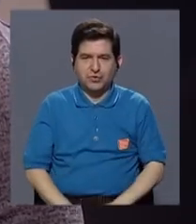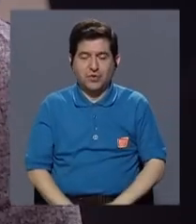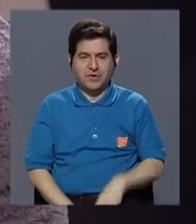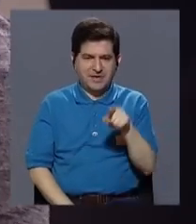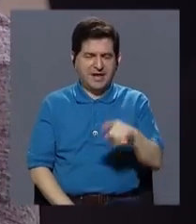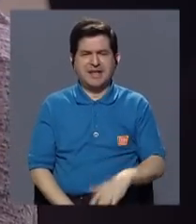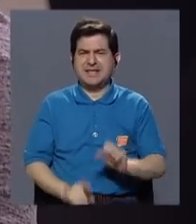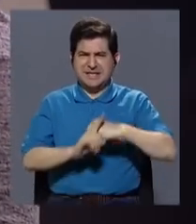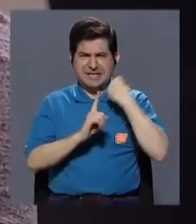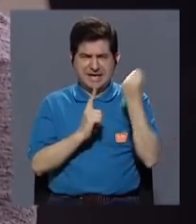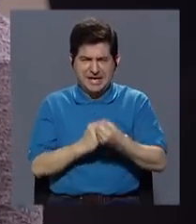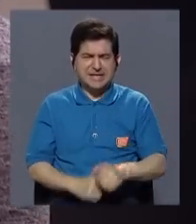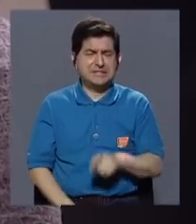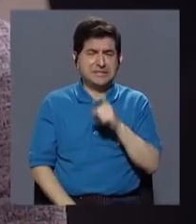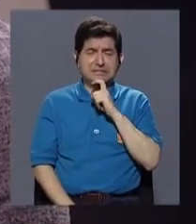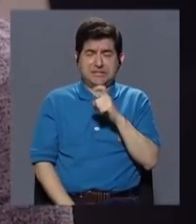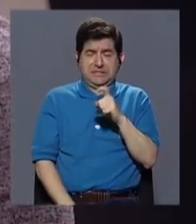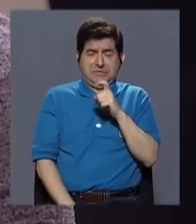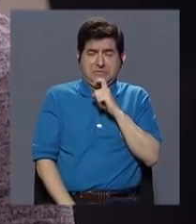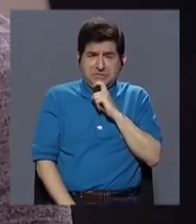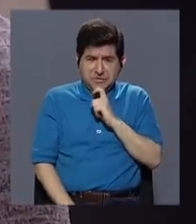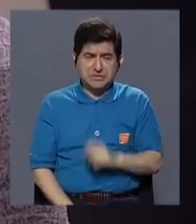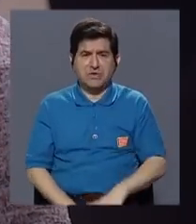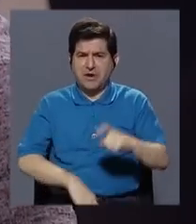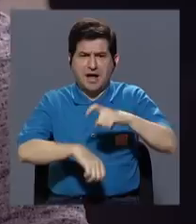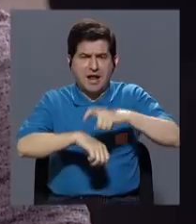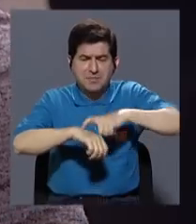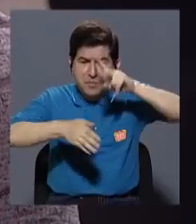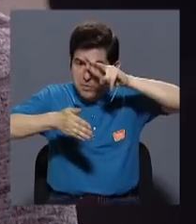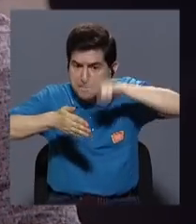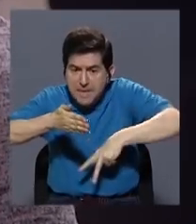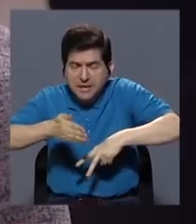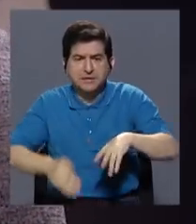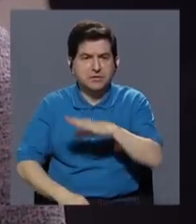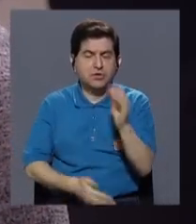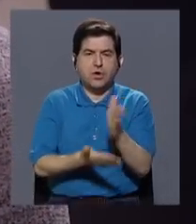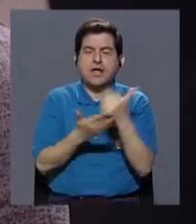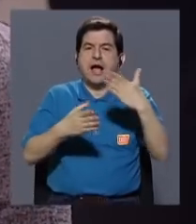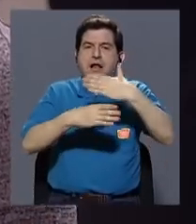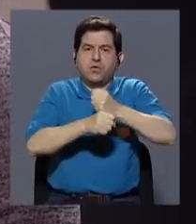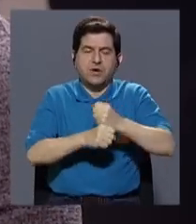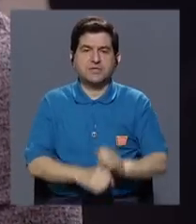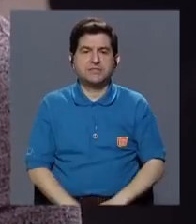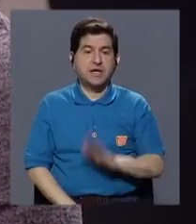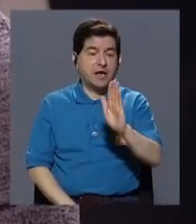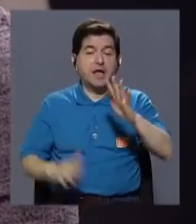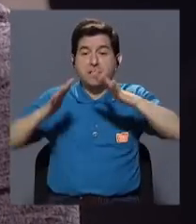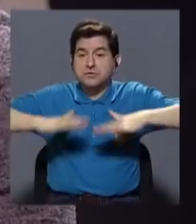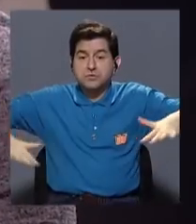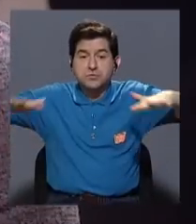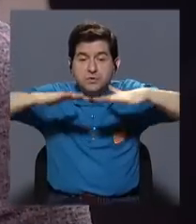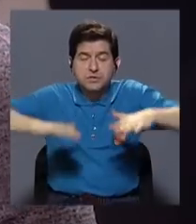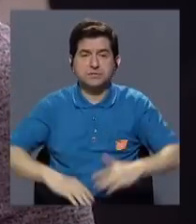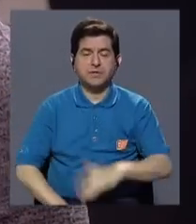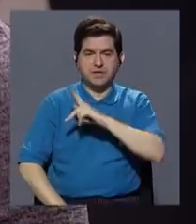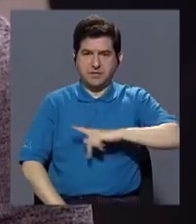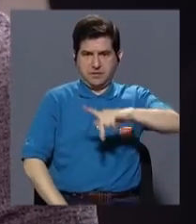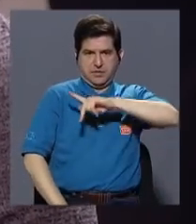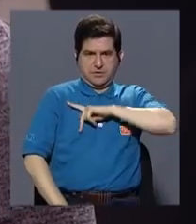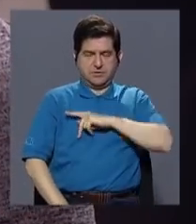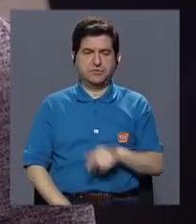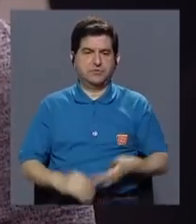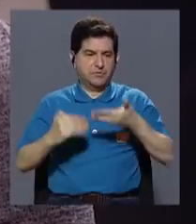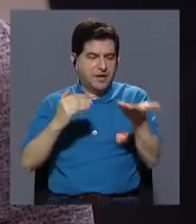atragante el desayuno que se está comiendo mientras los lee y haga algo desde su burbuja desde su posición personal